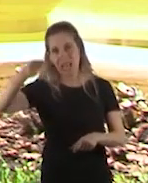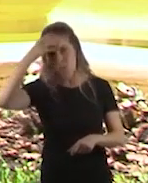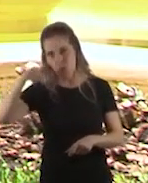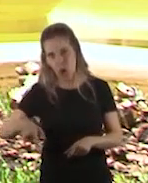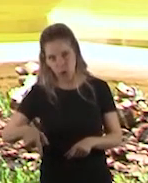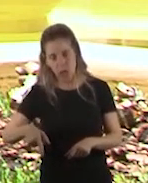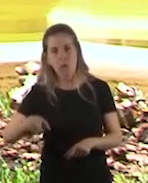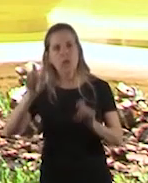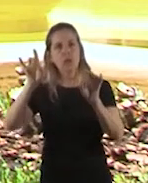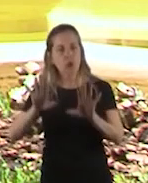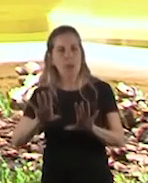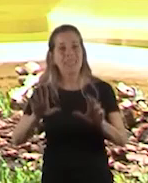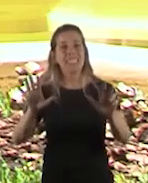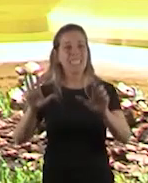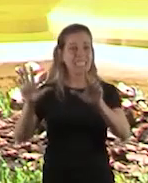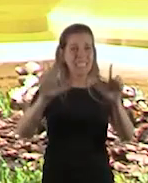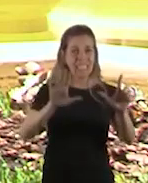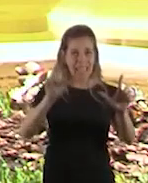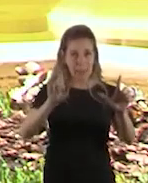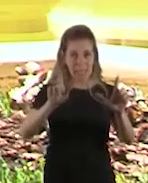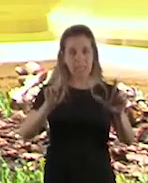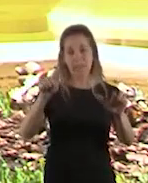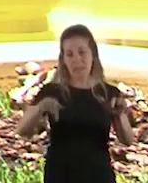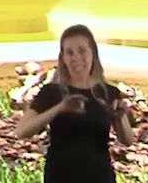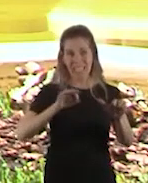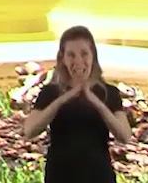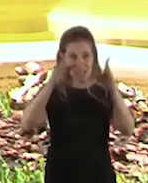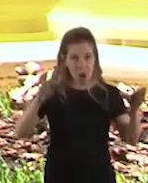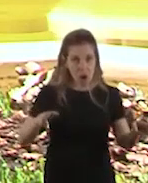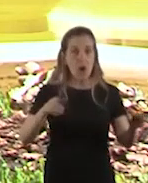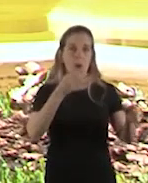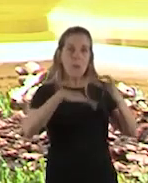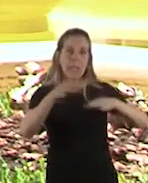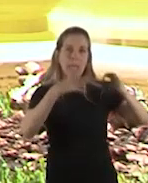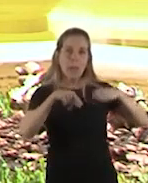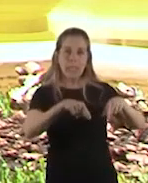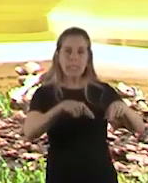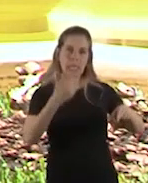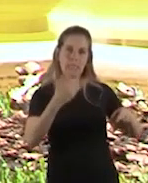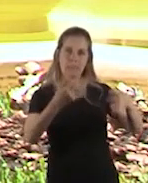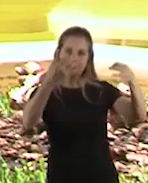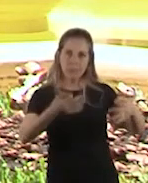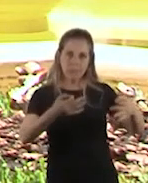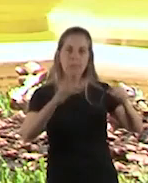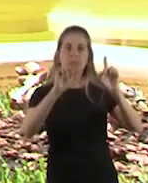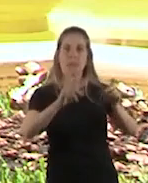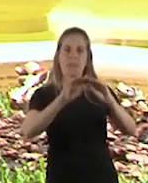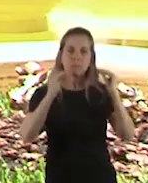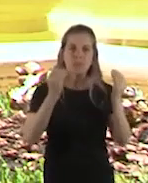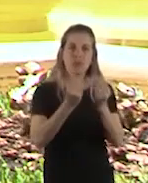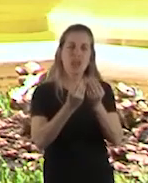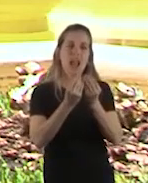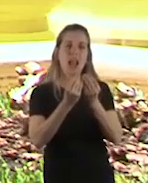contando solo los primeros 7 meses del año que termina, las ventas del programa alcanzaron un nuevo récord en